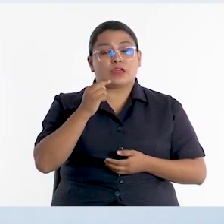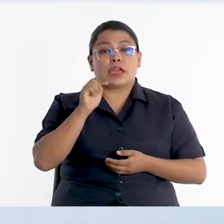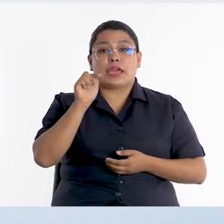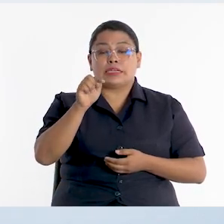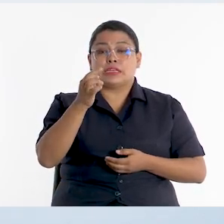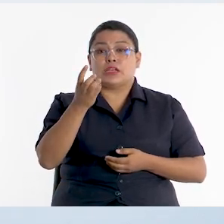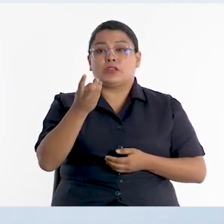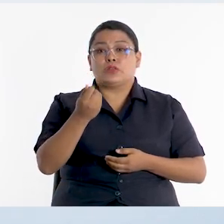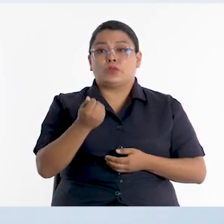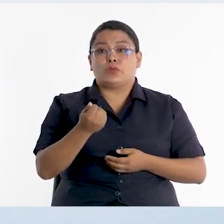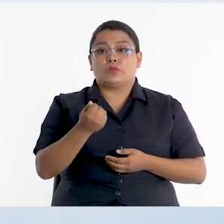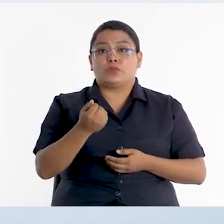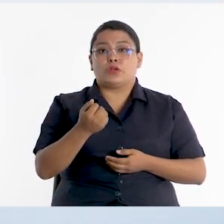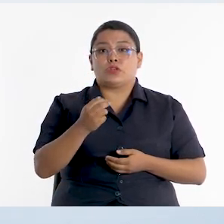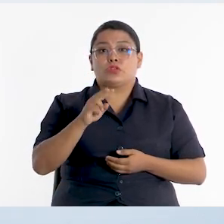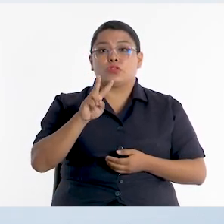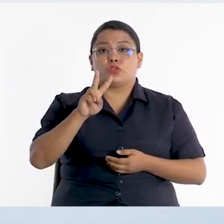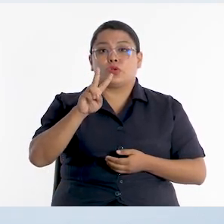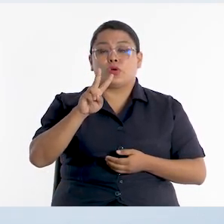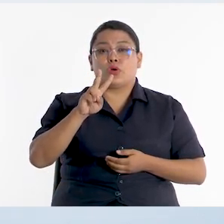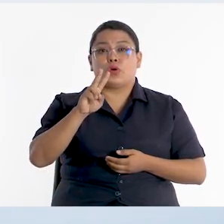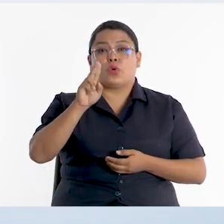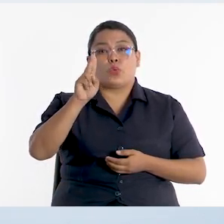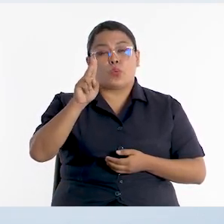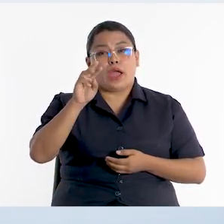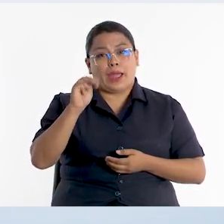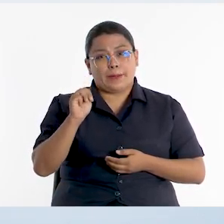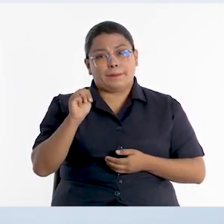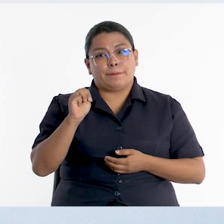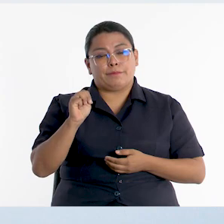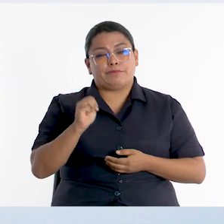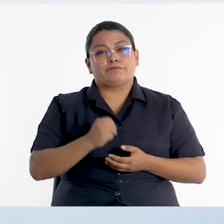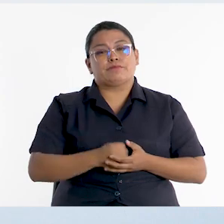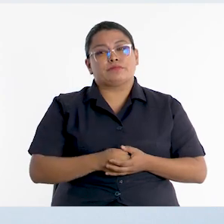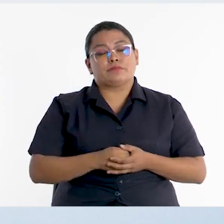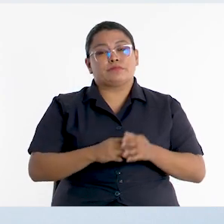Identificamos que este número tiene 2 unidades de millar.